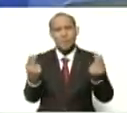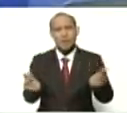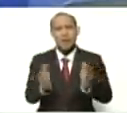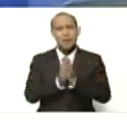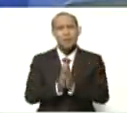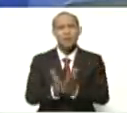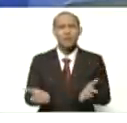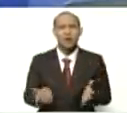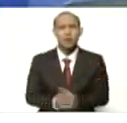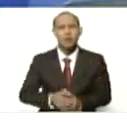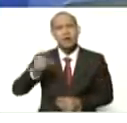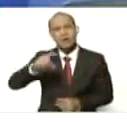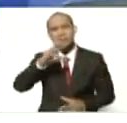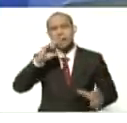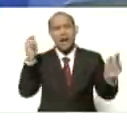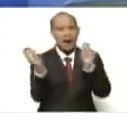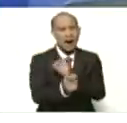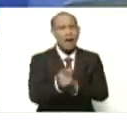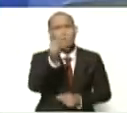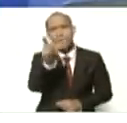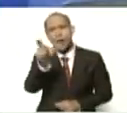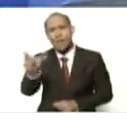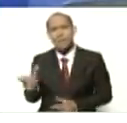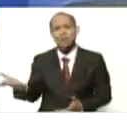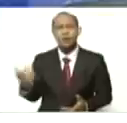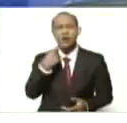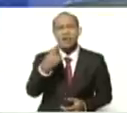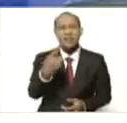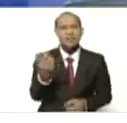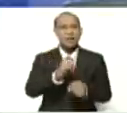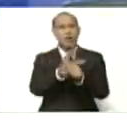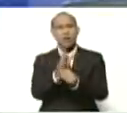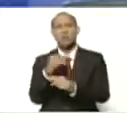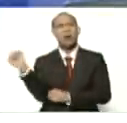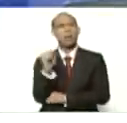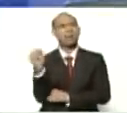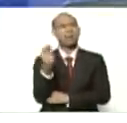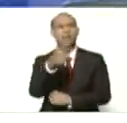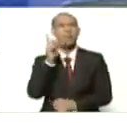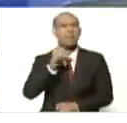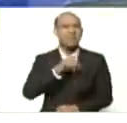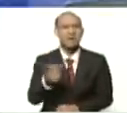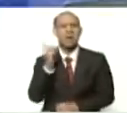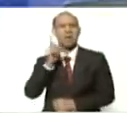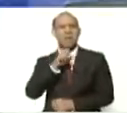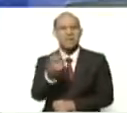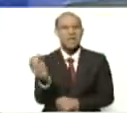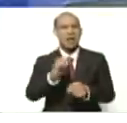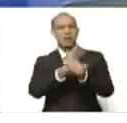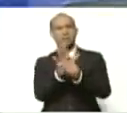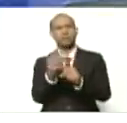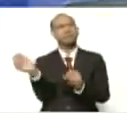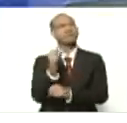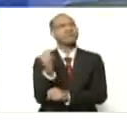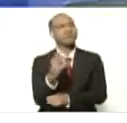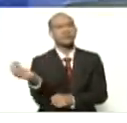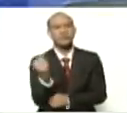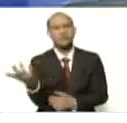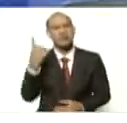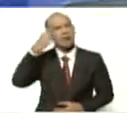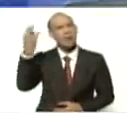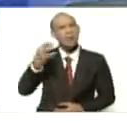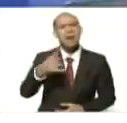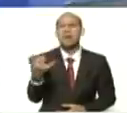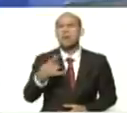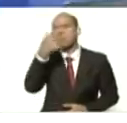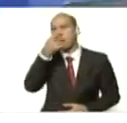necesitamos un cambio en aquellas personas que dicen que el coronavirus no existe que subestima en el coronavirus que creen que es una